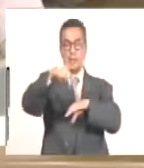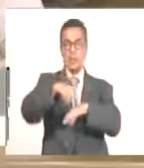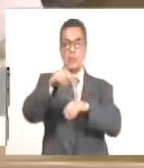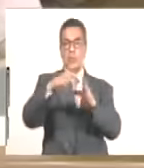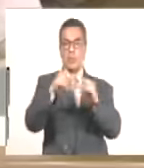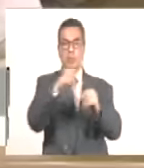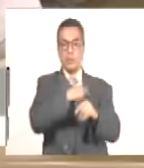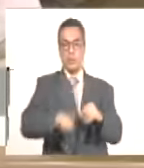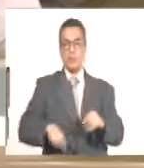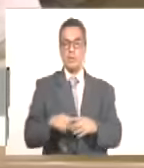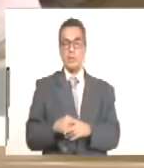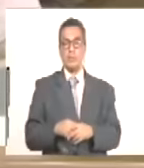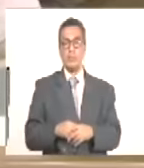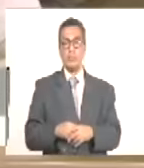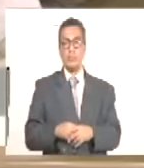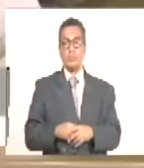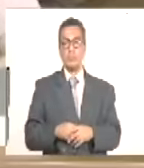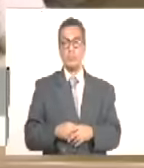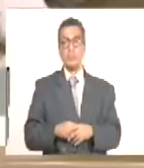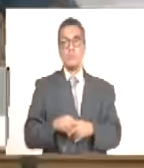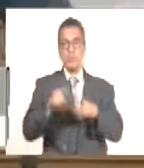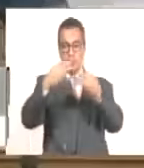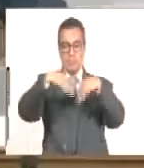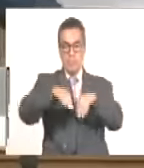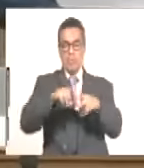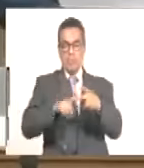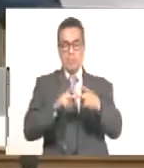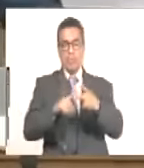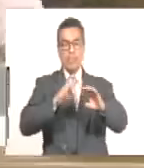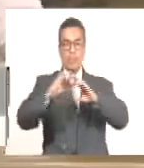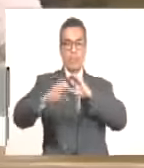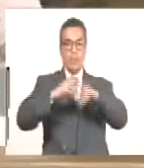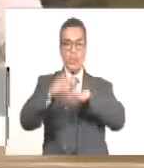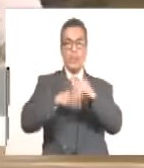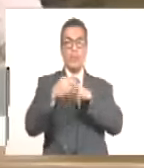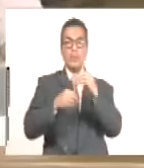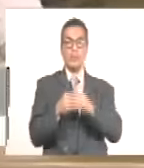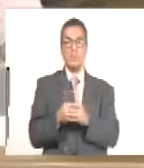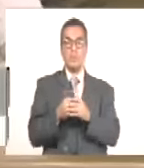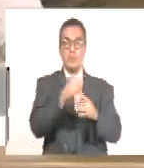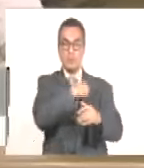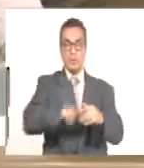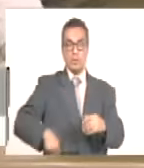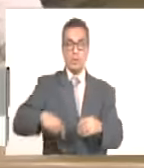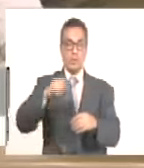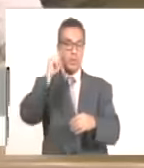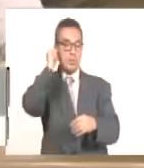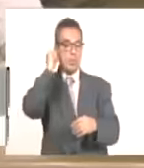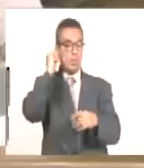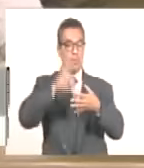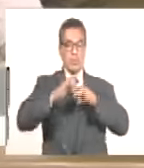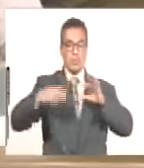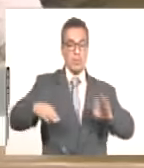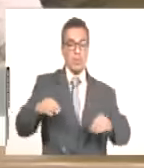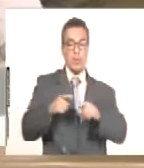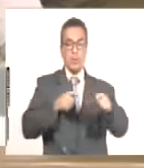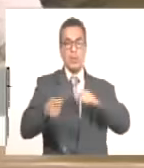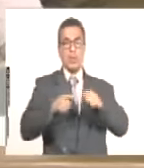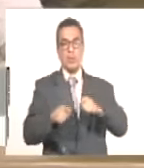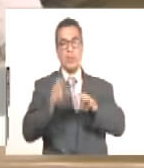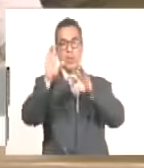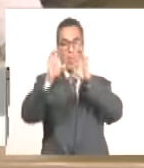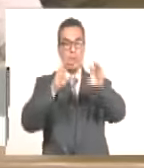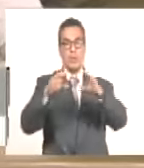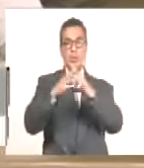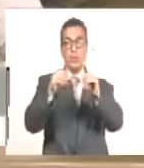Es todo, ciudadano presidente. En cuenta. Siguiente. Comunicación suscrita por la presidenta de la Red Parlamentaria del Movimiento de